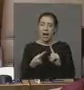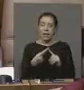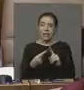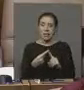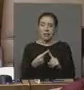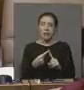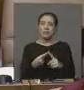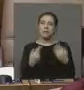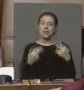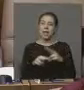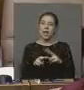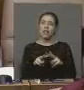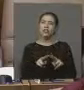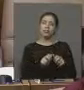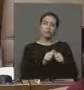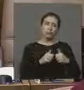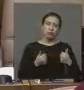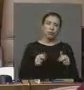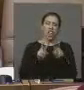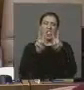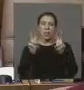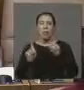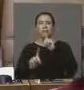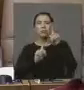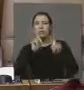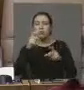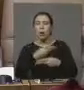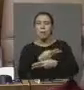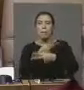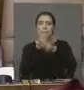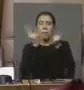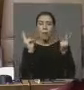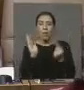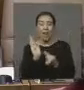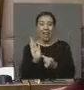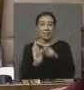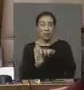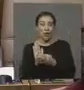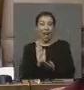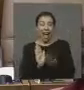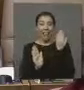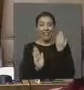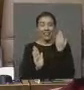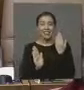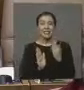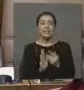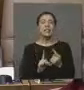Se han realizado mesas temáticas y consulta pública del anteproyecto,